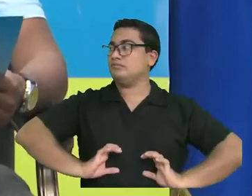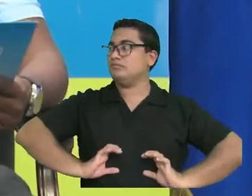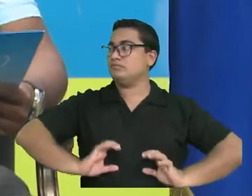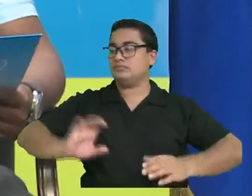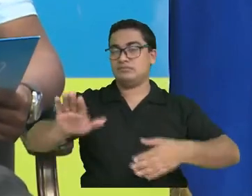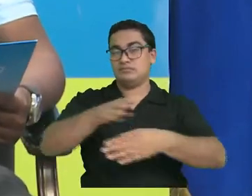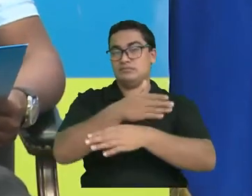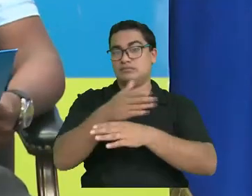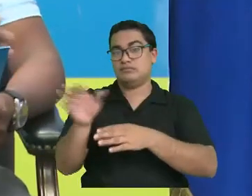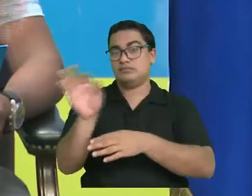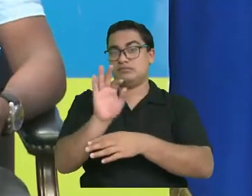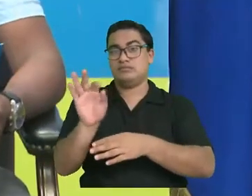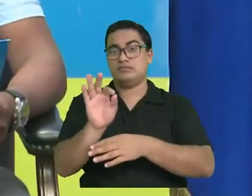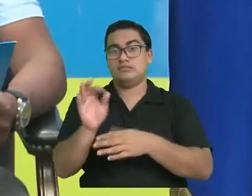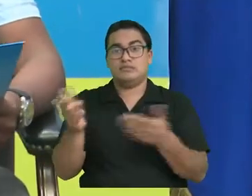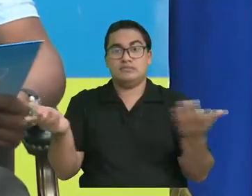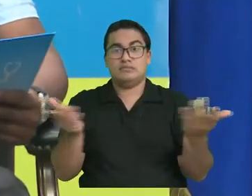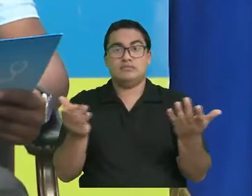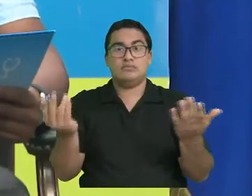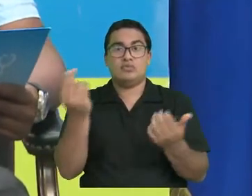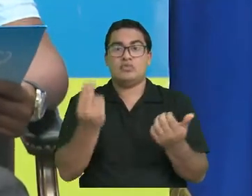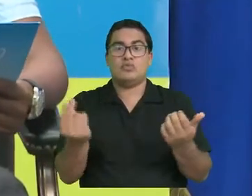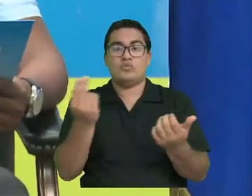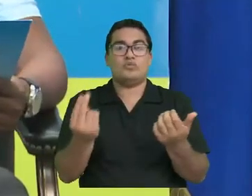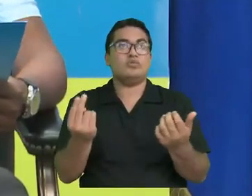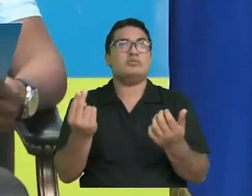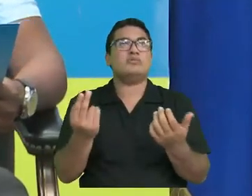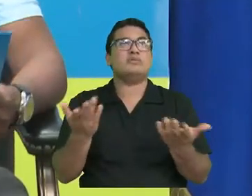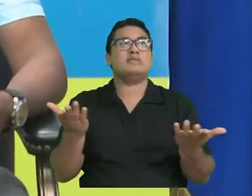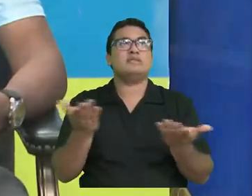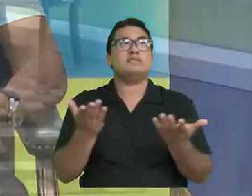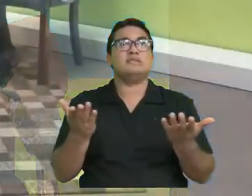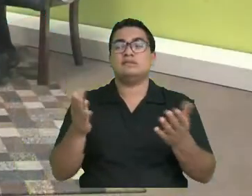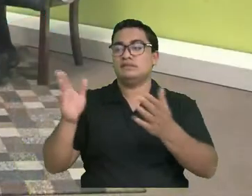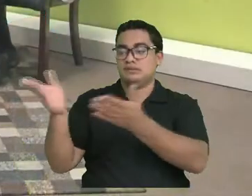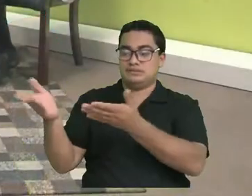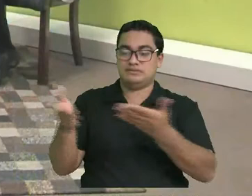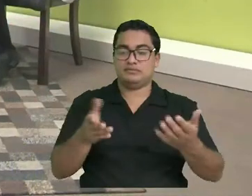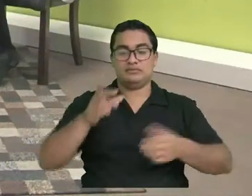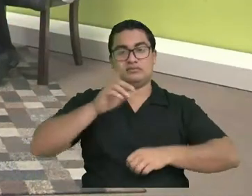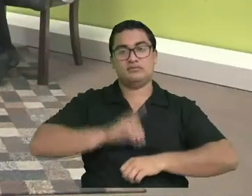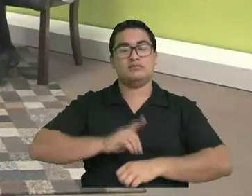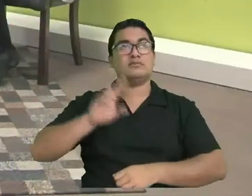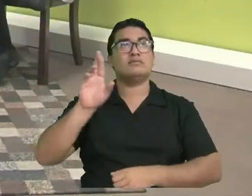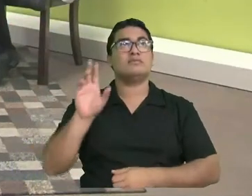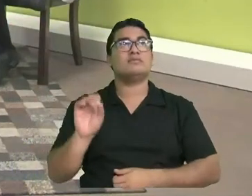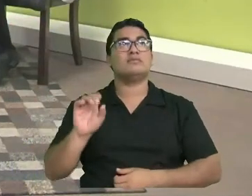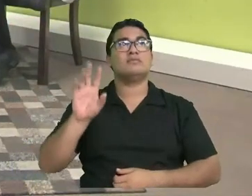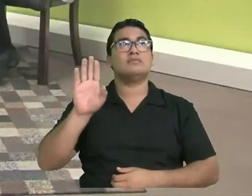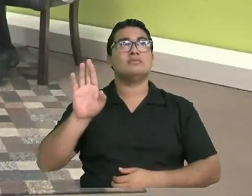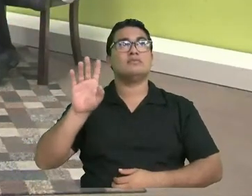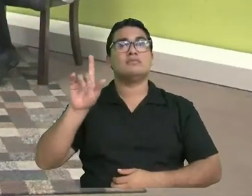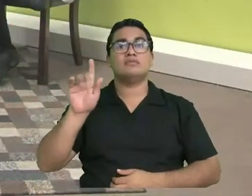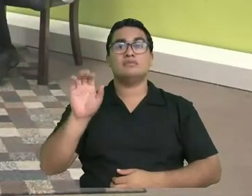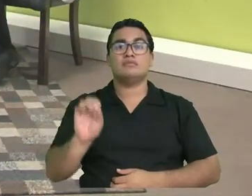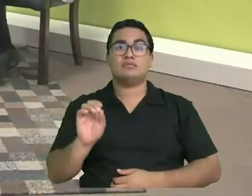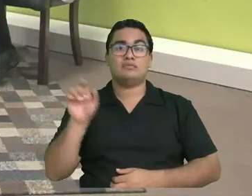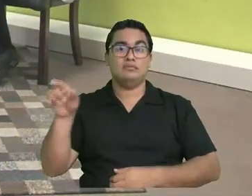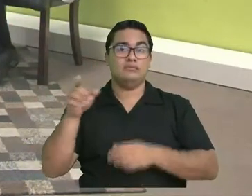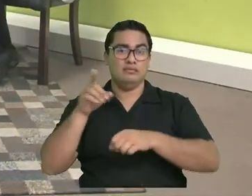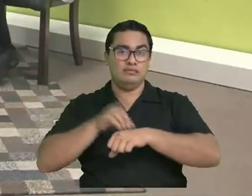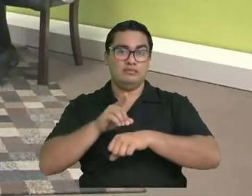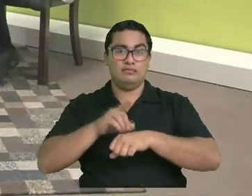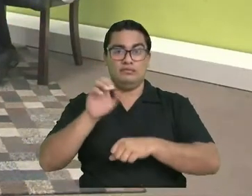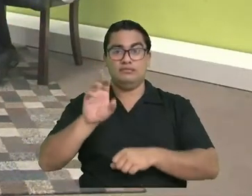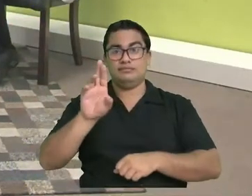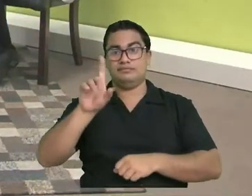otras lesiones que se originan con el uso prolongado. Tenemos como invitado al doctor Roberto Merlon, quien es ortopedista